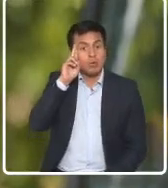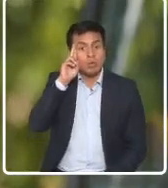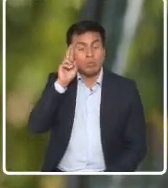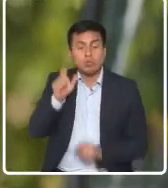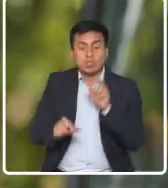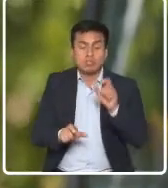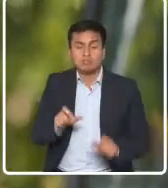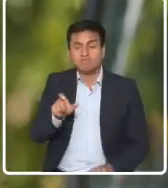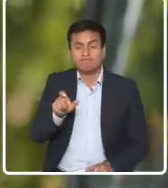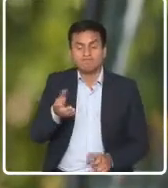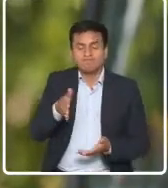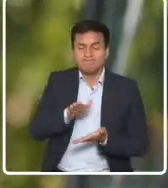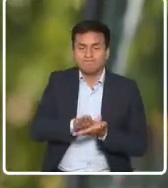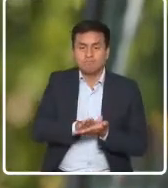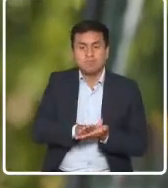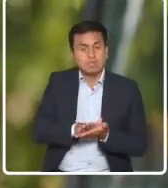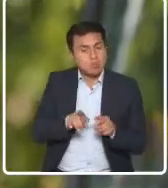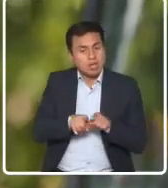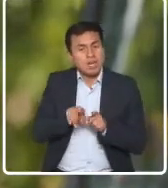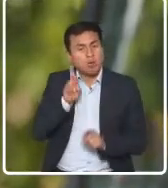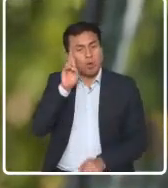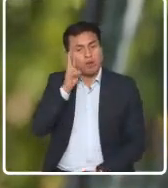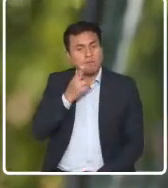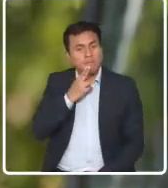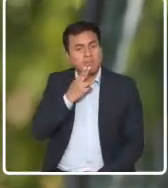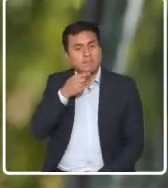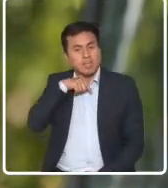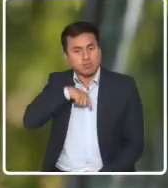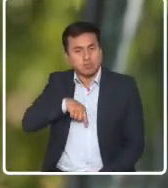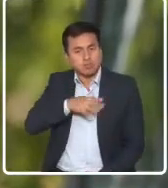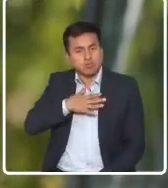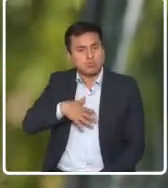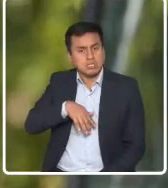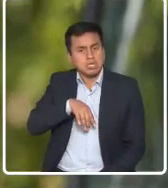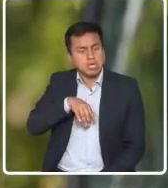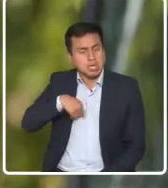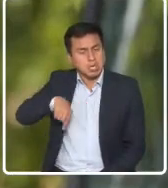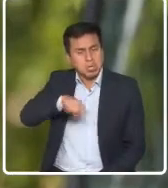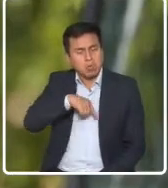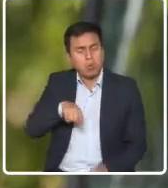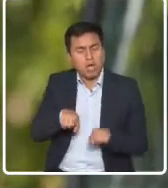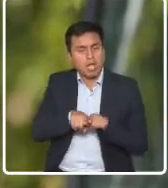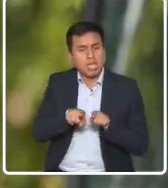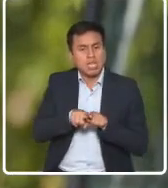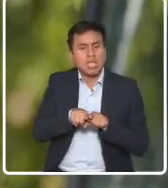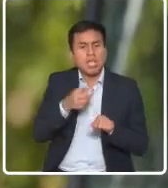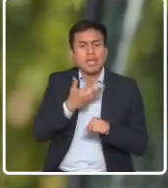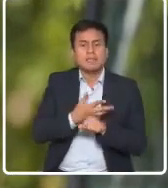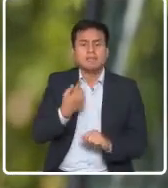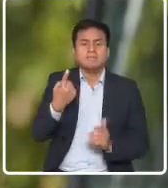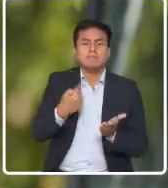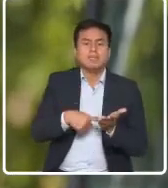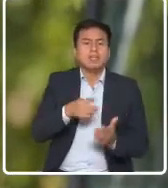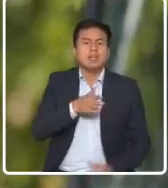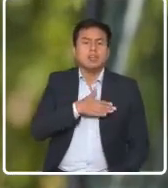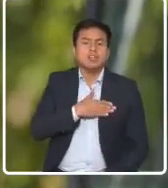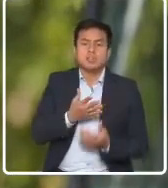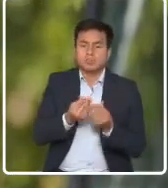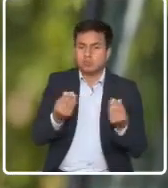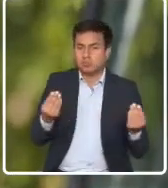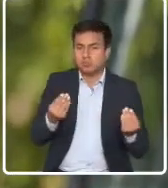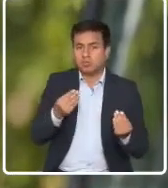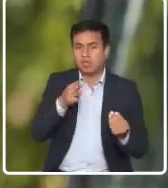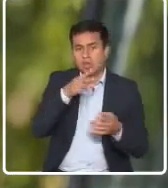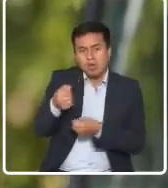quienes partieron viven en nosotros, al igual que su presencia en los miles de corazones